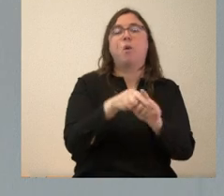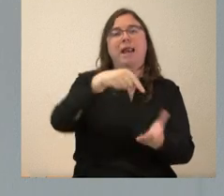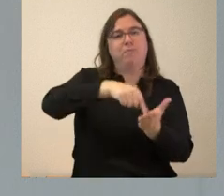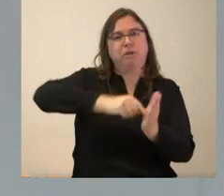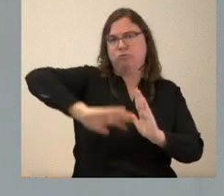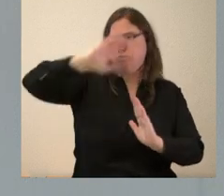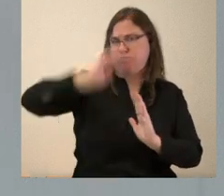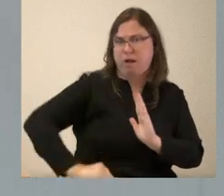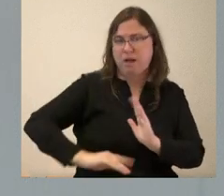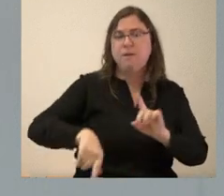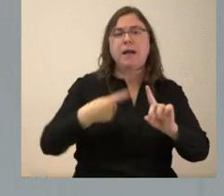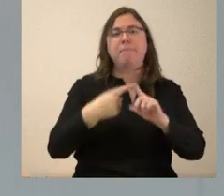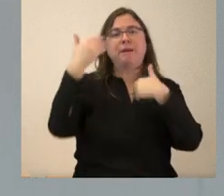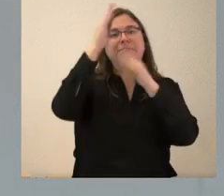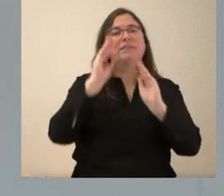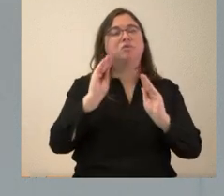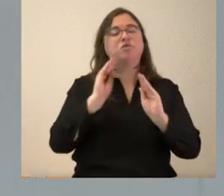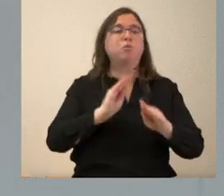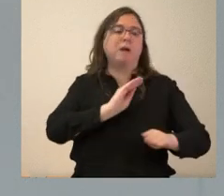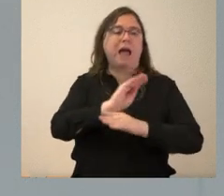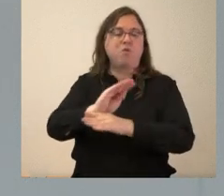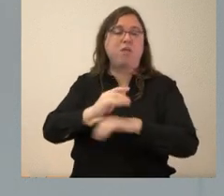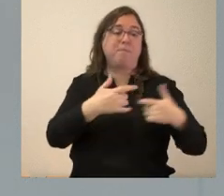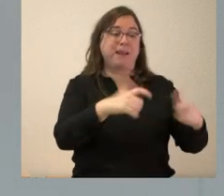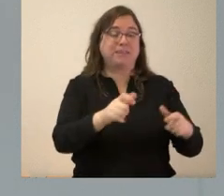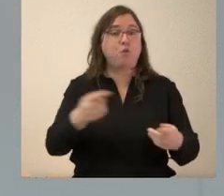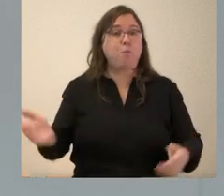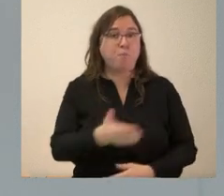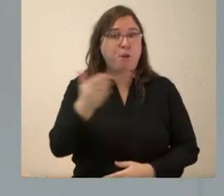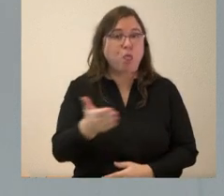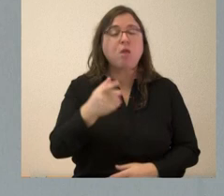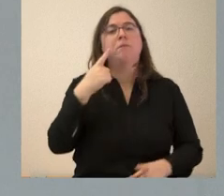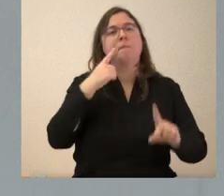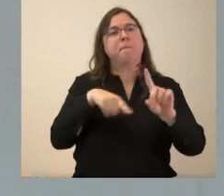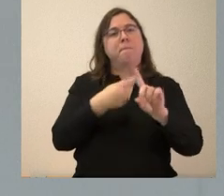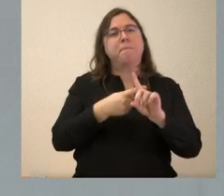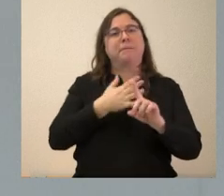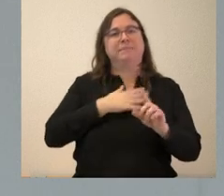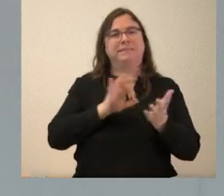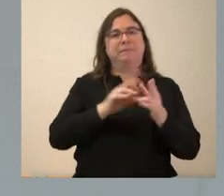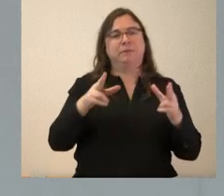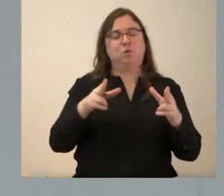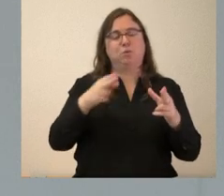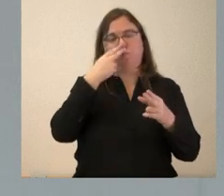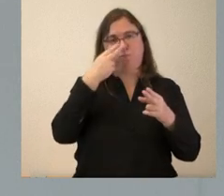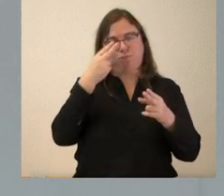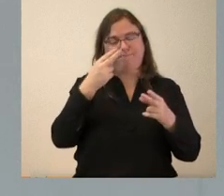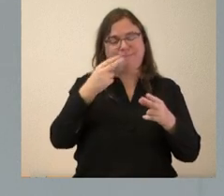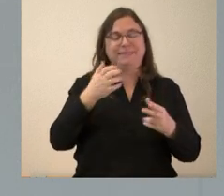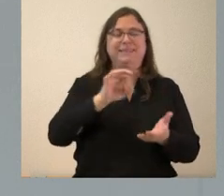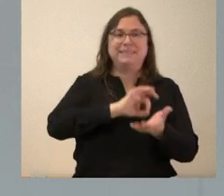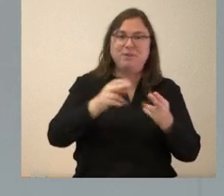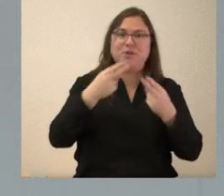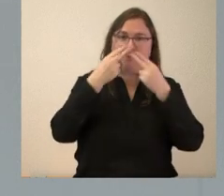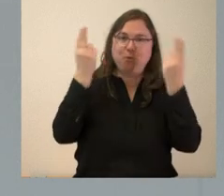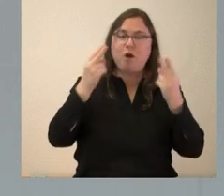atendiendo a ayudas a los sectores productivos mejorando nuestros servicios públicos y atendiendo también esas